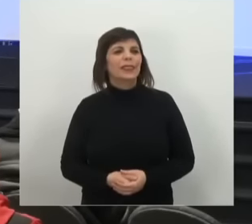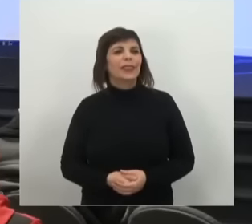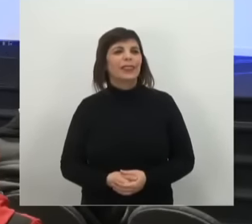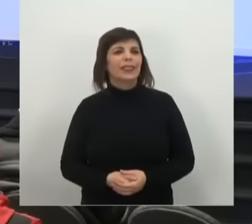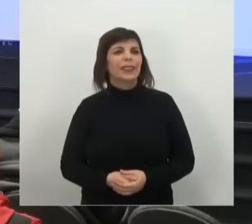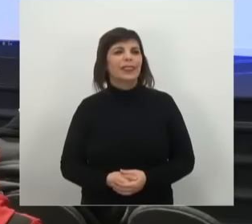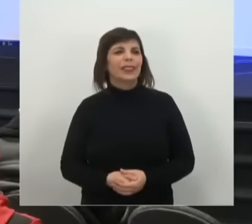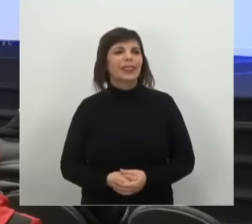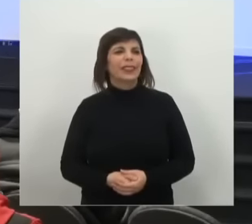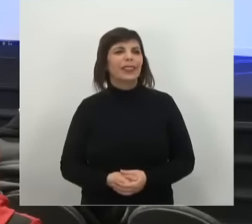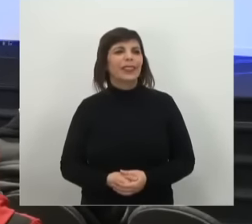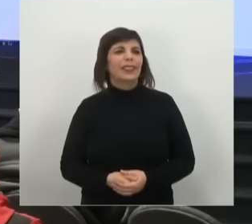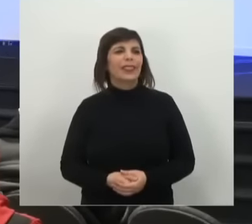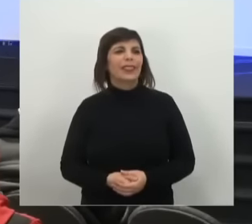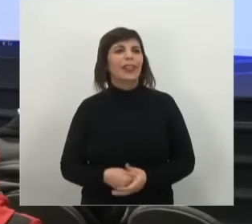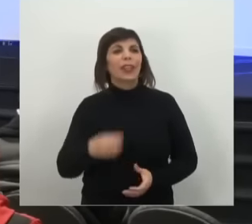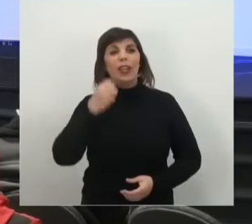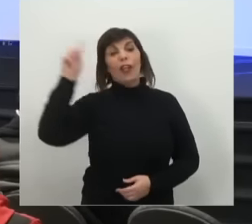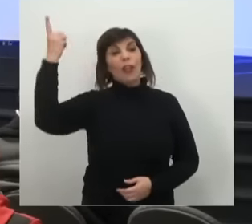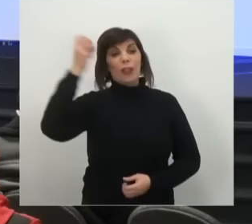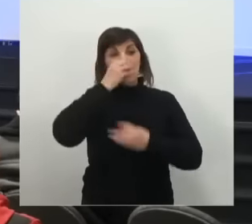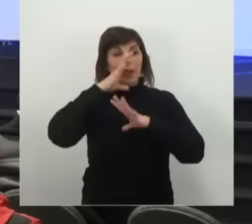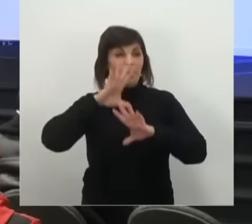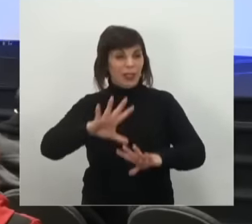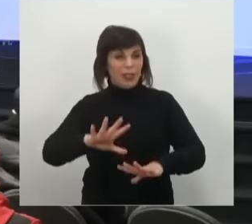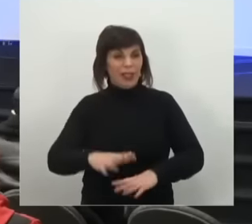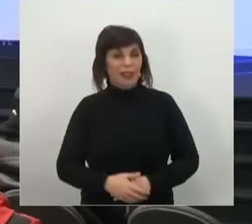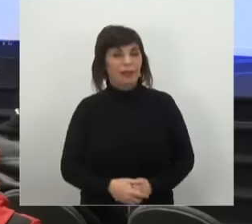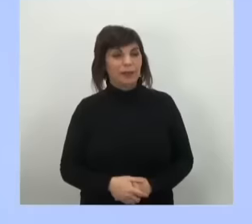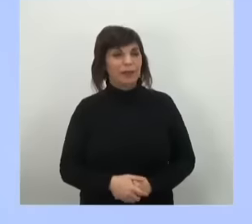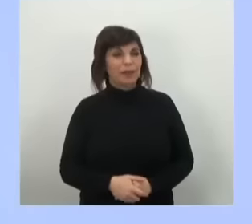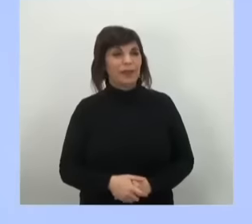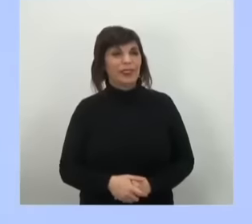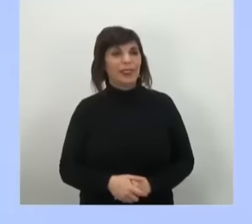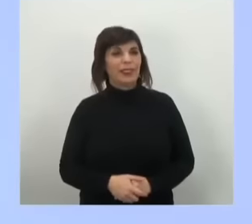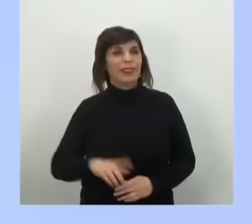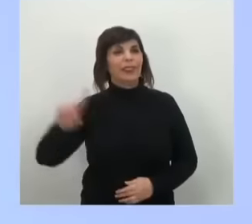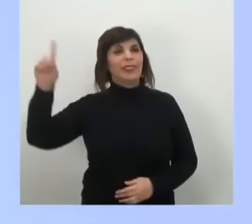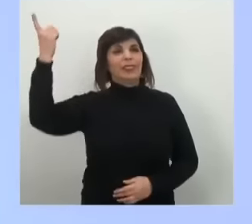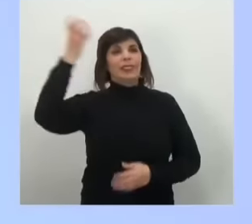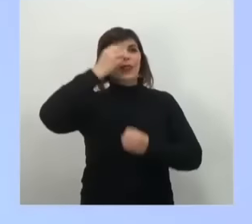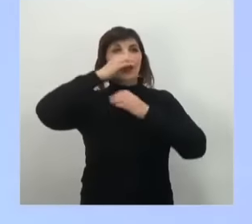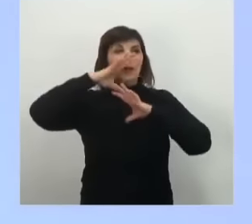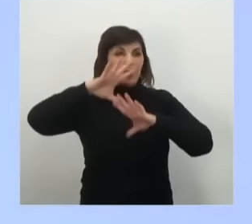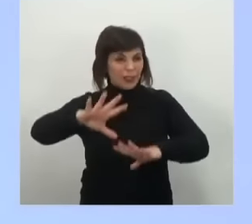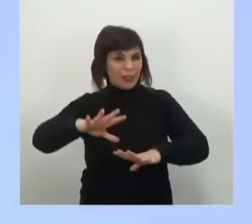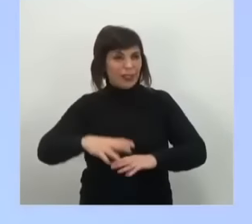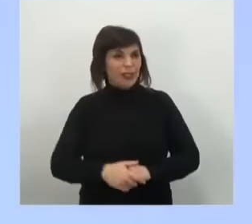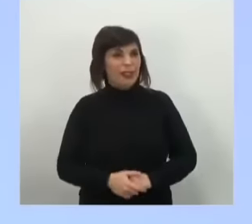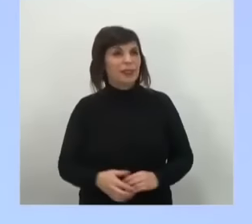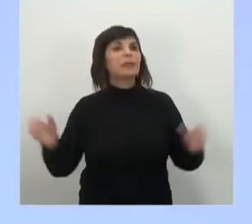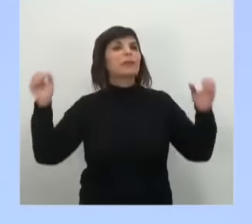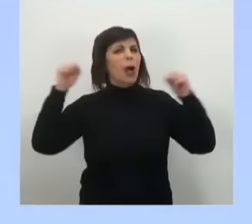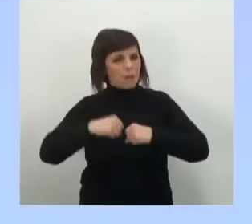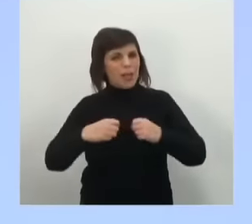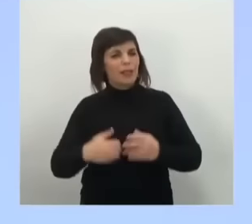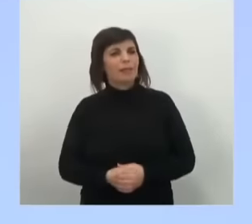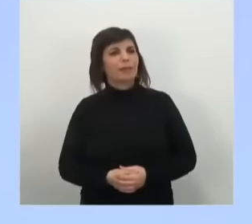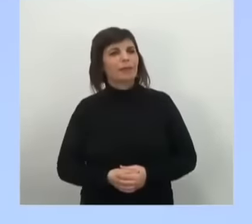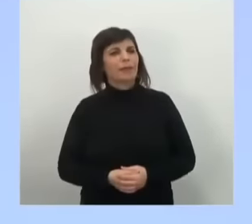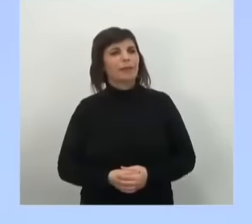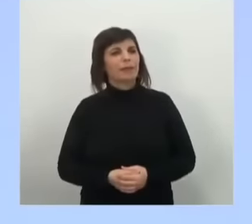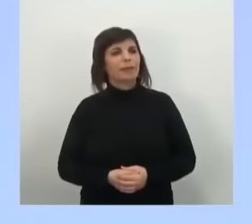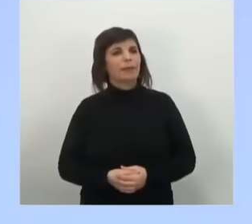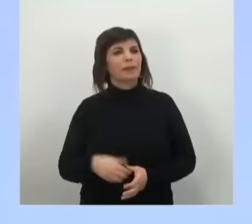no eso no Dios le bendiga a todos Dios le bendiga a todos Amén Así es